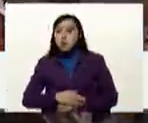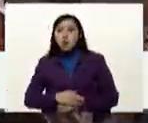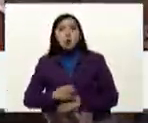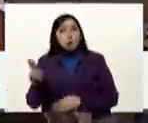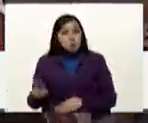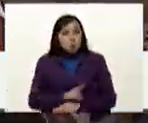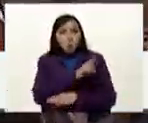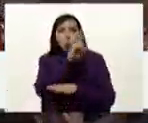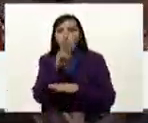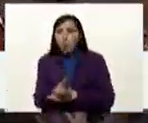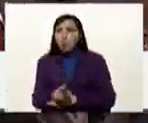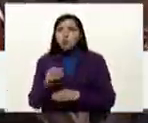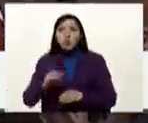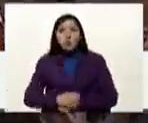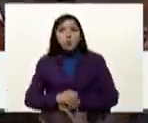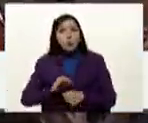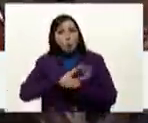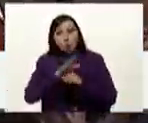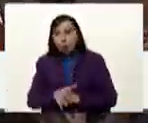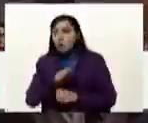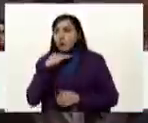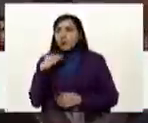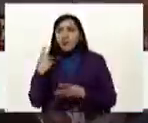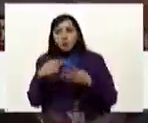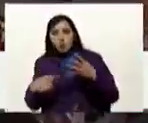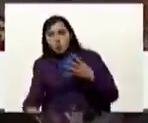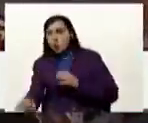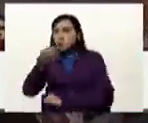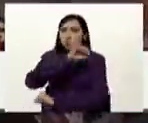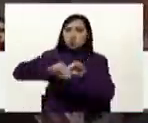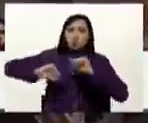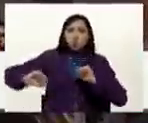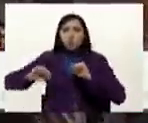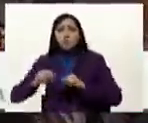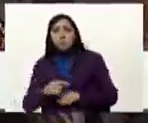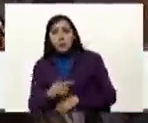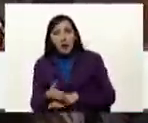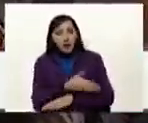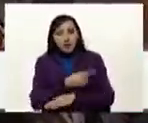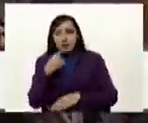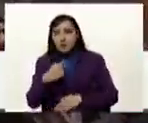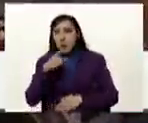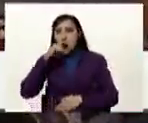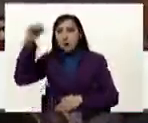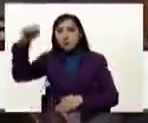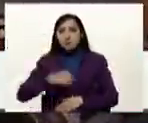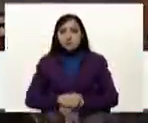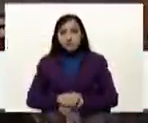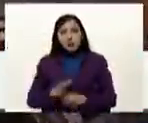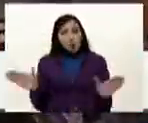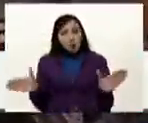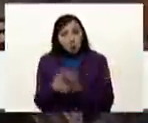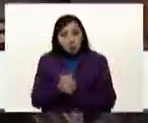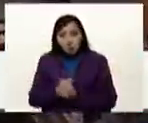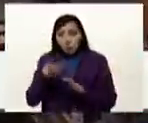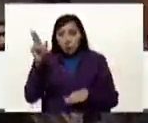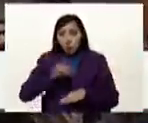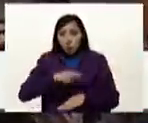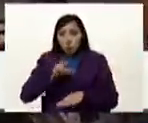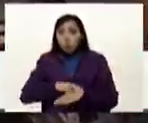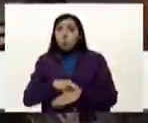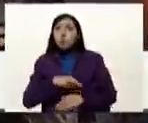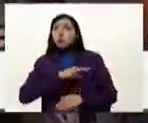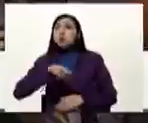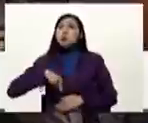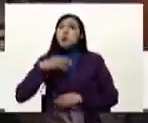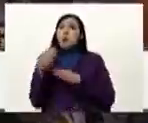así erradicar todas estas enfermedades que usted bien hizo referencia. De igual manera, nuestro compañero de la Misión Médica Cubana, estamos